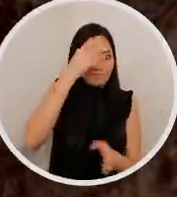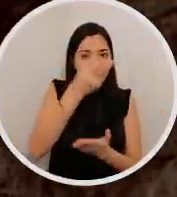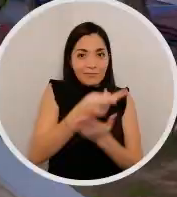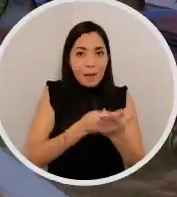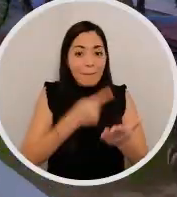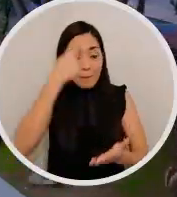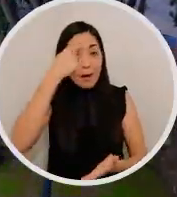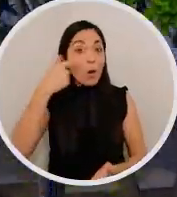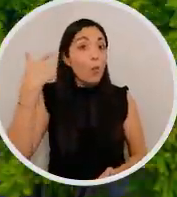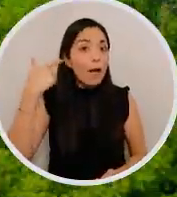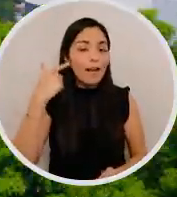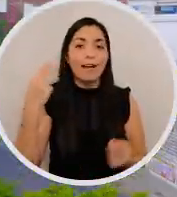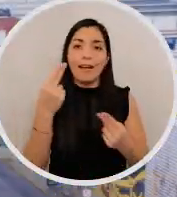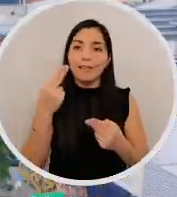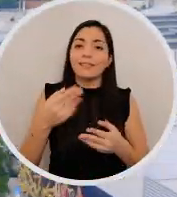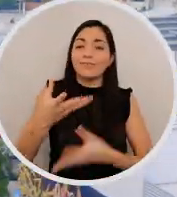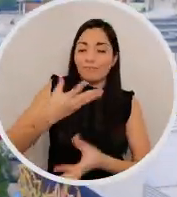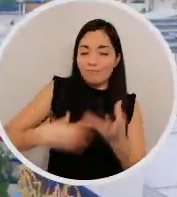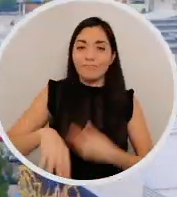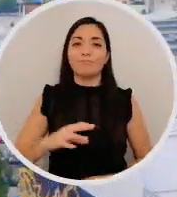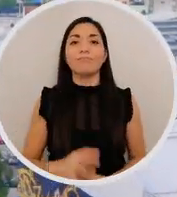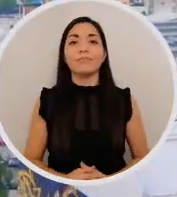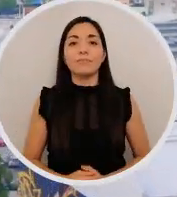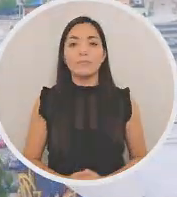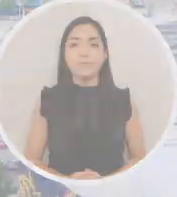Guadalajara recupere su potencial económico.